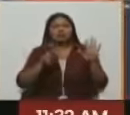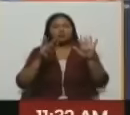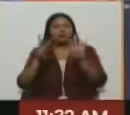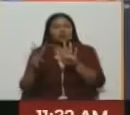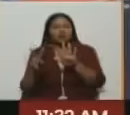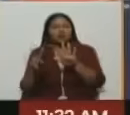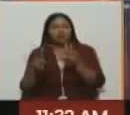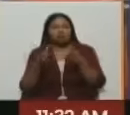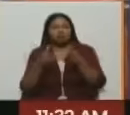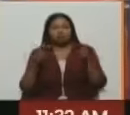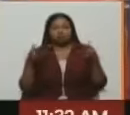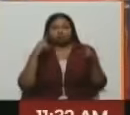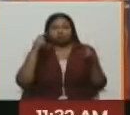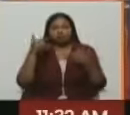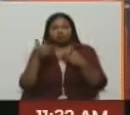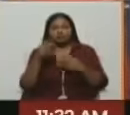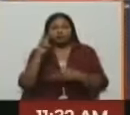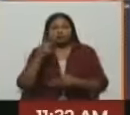Lauderdale.